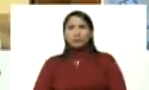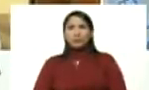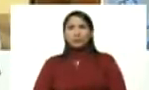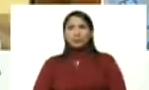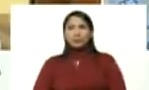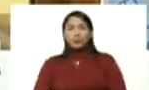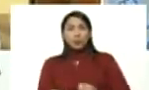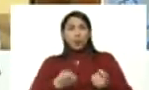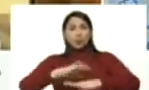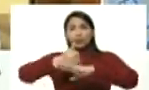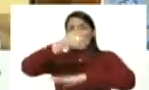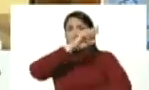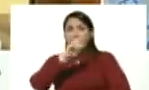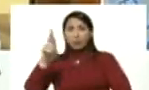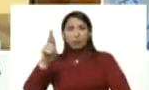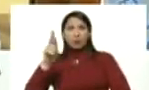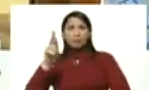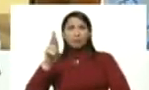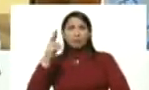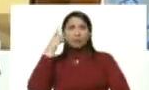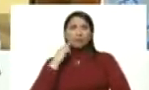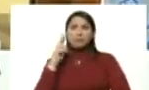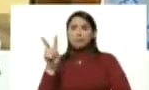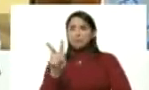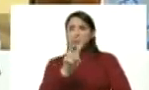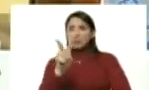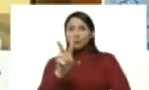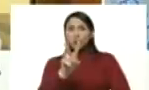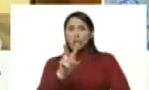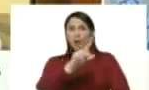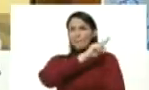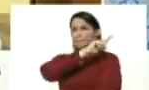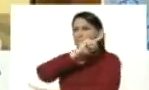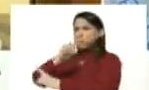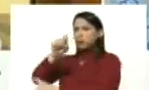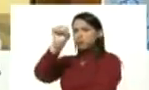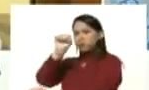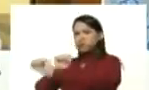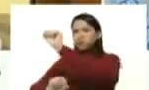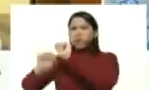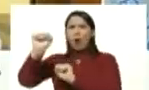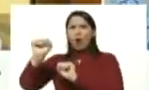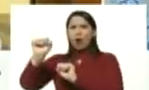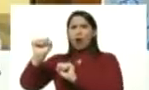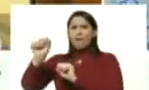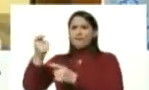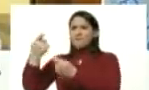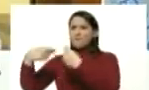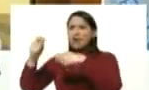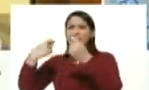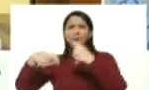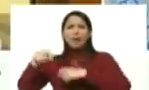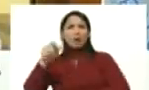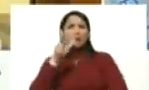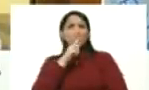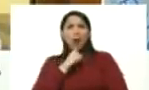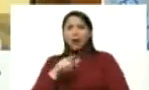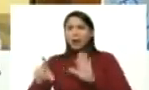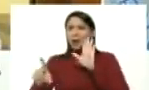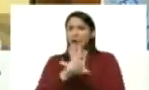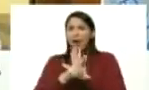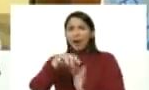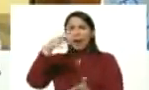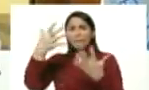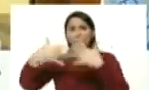La Contraloría General de la República Bolivariana de Venezuela denuncia y rechaza la venta ilegal de la empresa